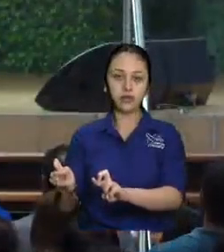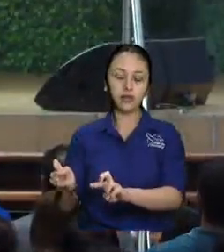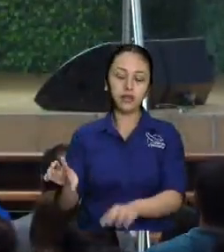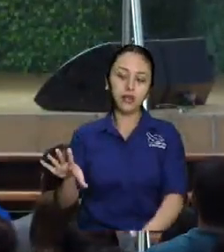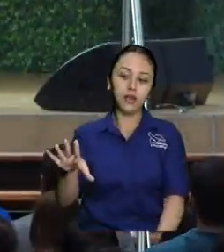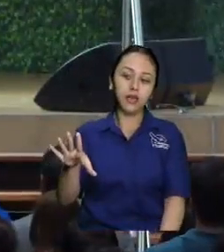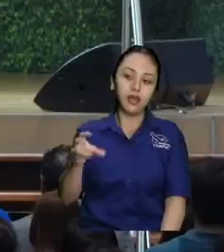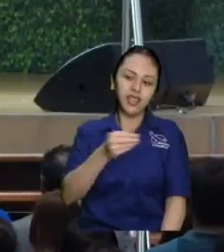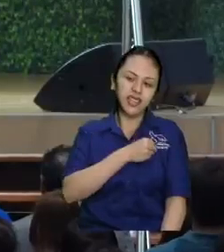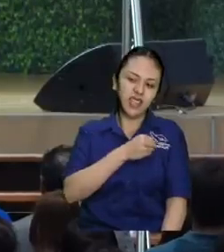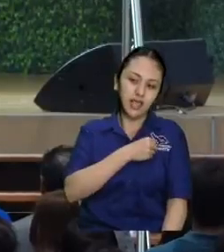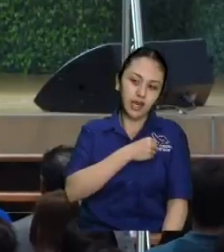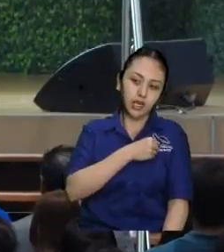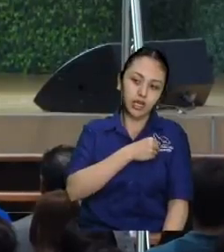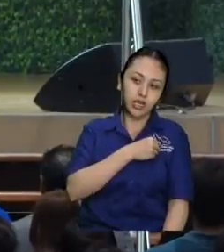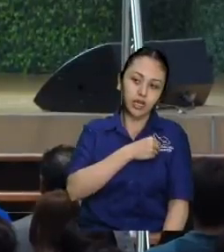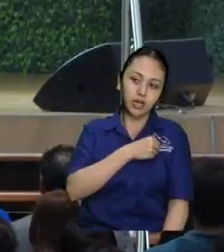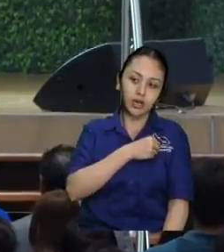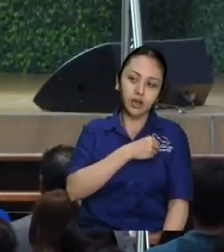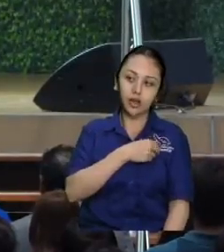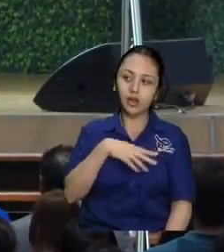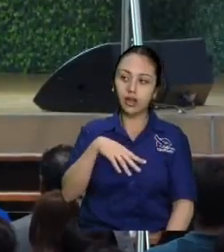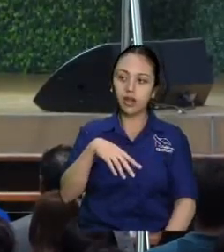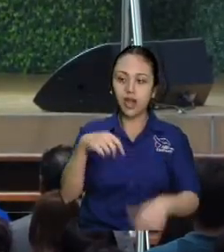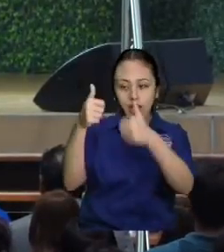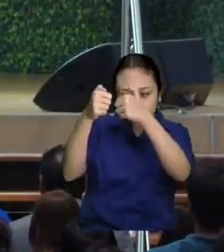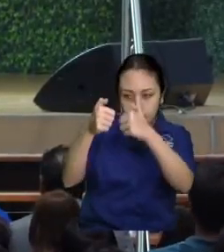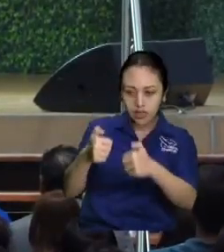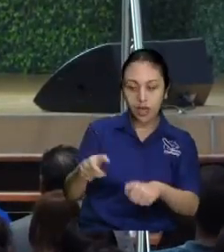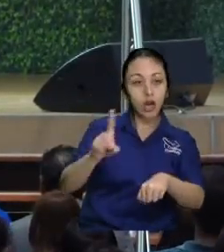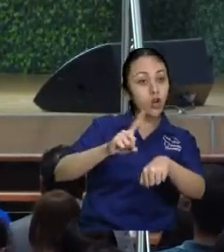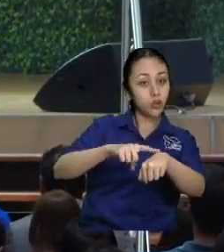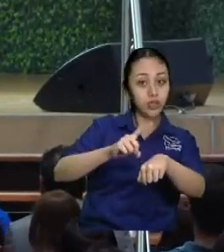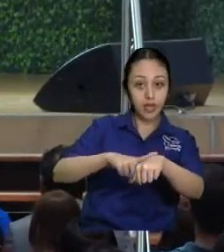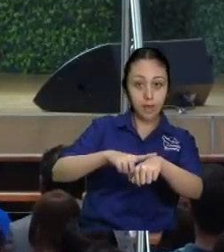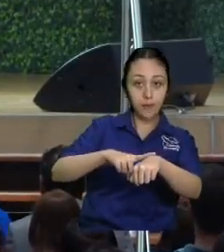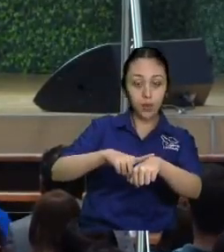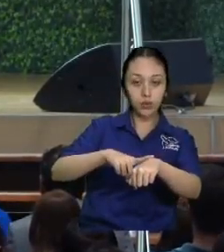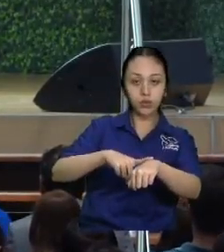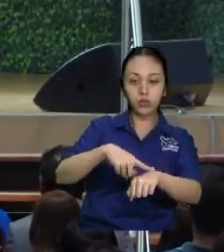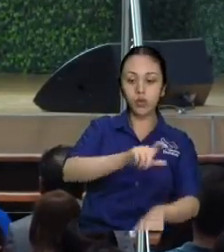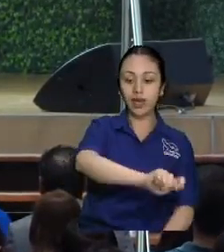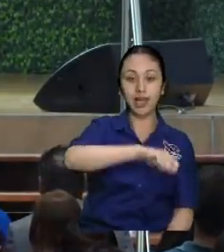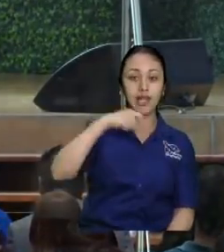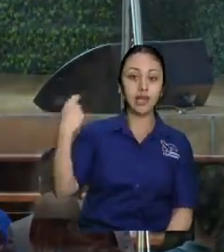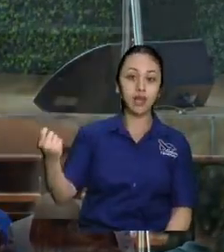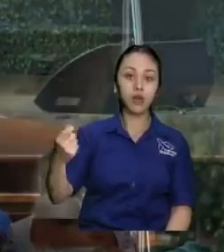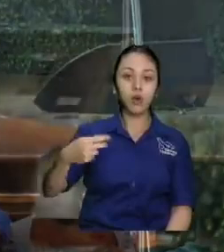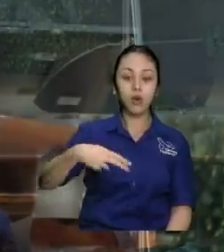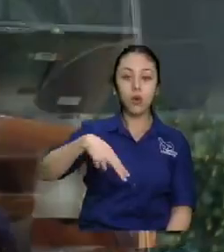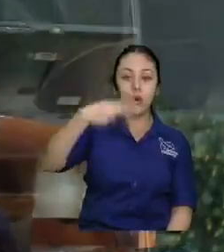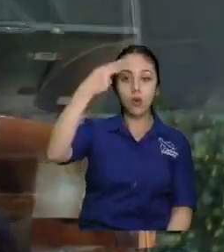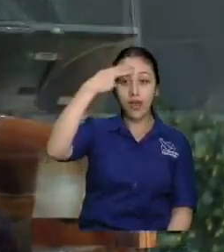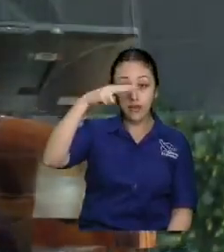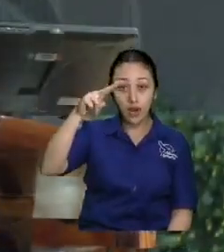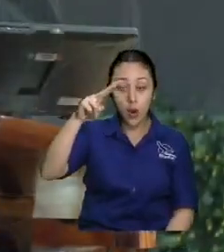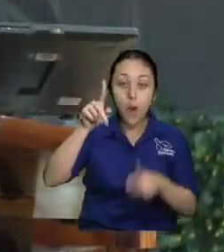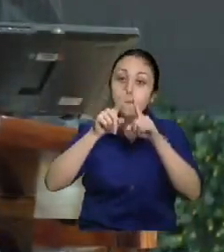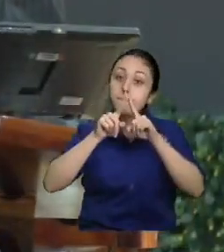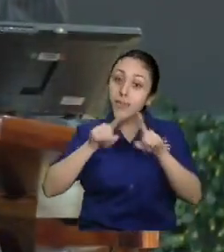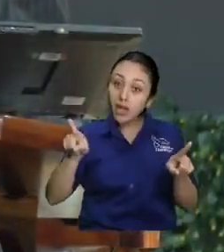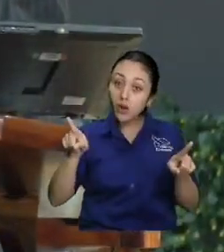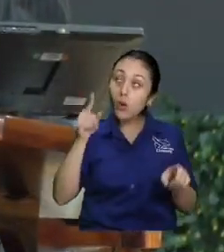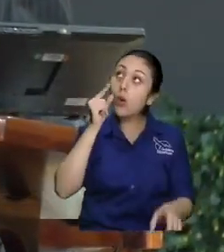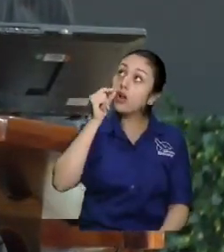los tiempos por medio del calendario hebreo. Pero el Señor dijo que nosotros teníamos que velar